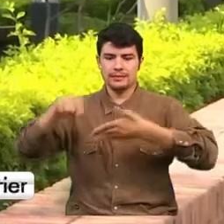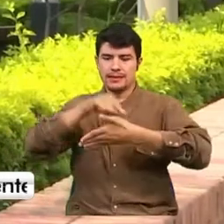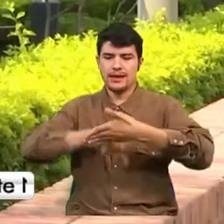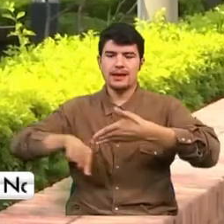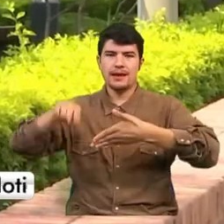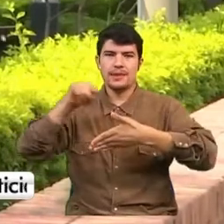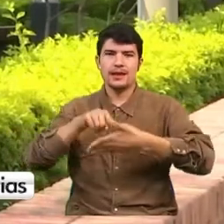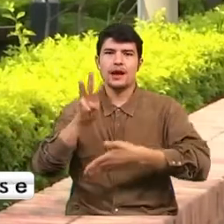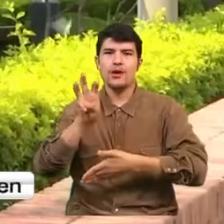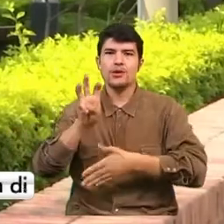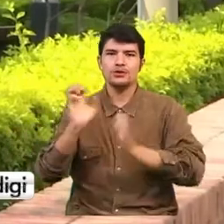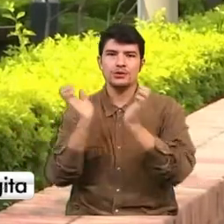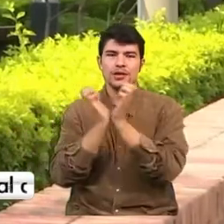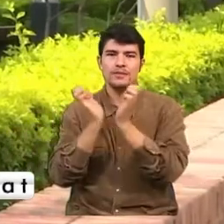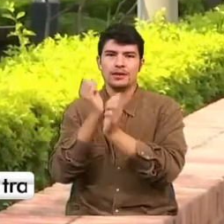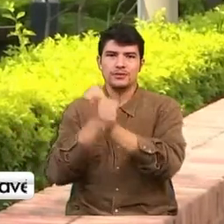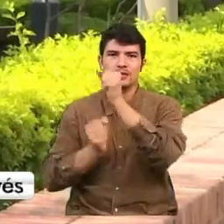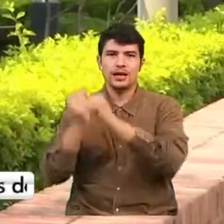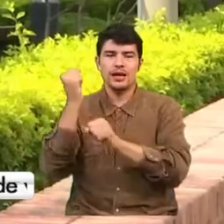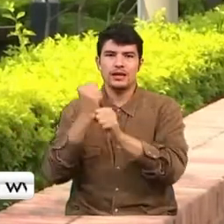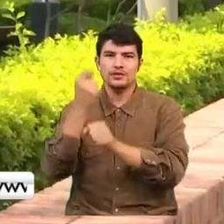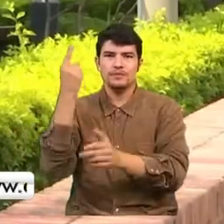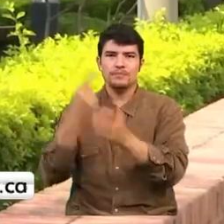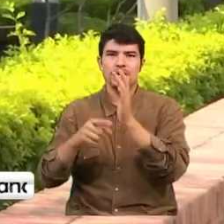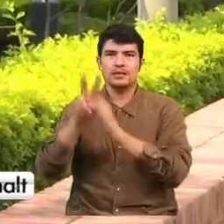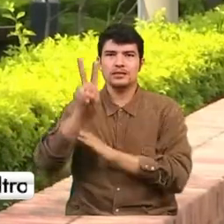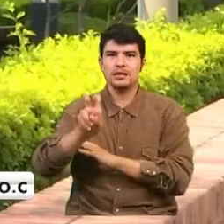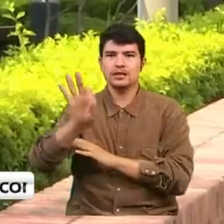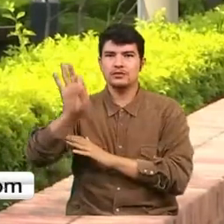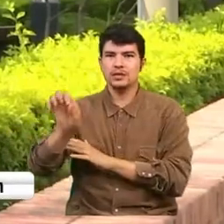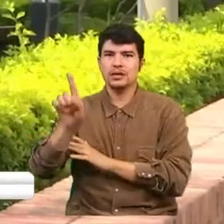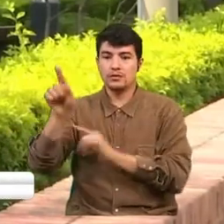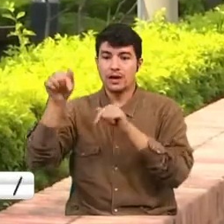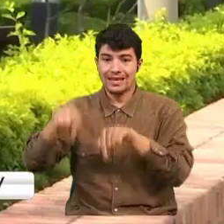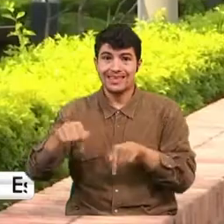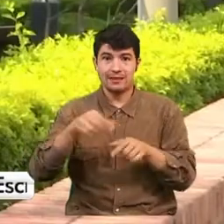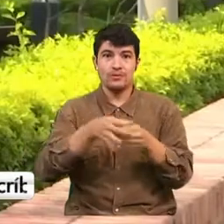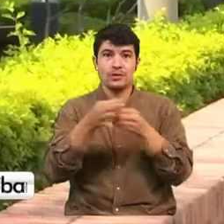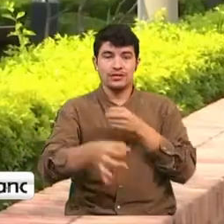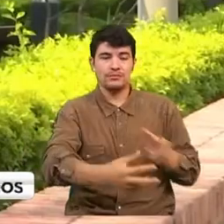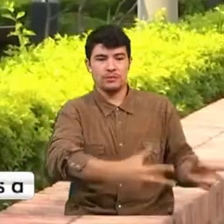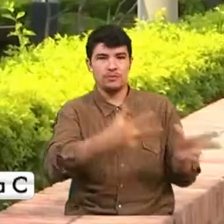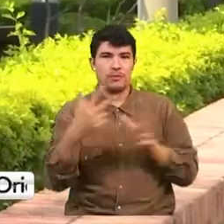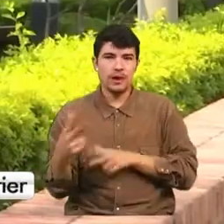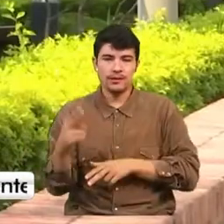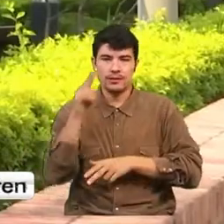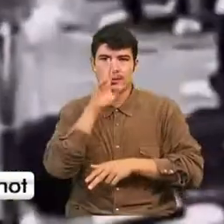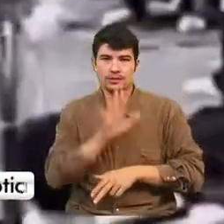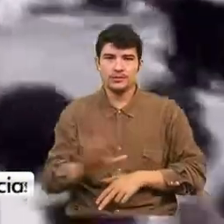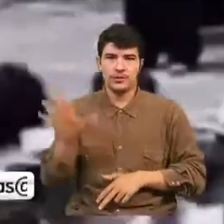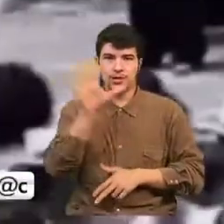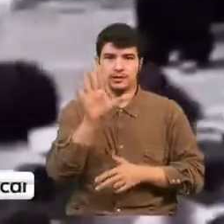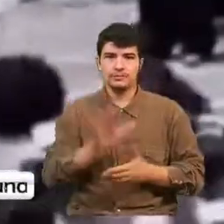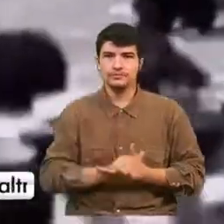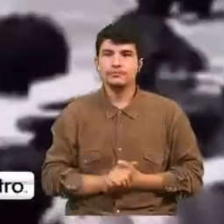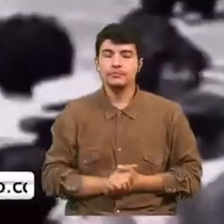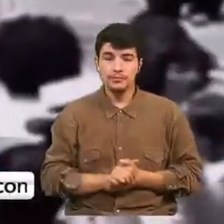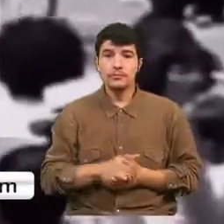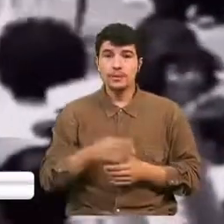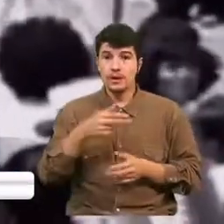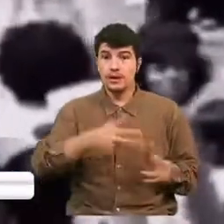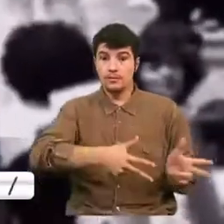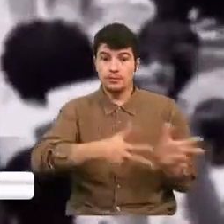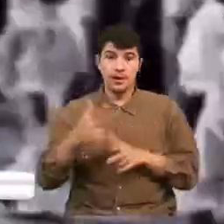el 8 de mayo de 1781 aquí en Puente Real de Vélez, que hoy en día se llama Puente Nacional. Puente